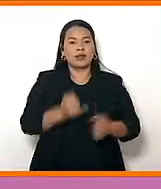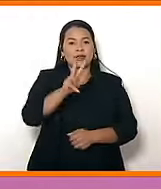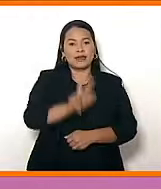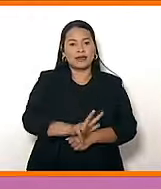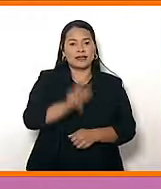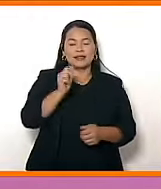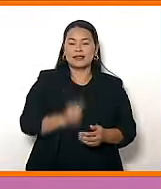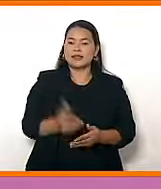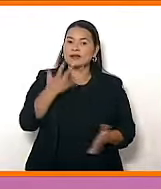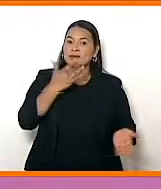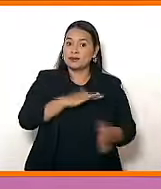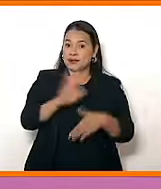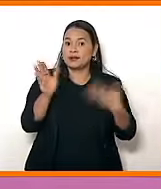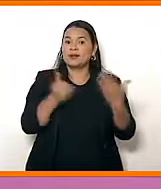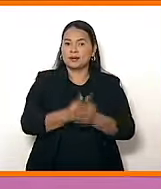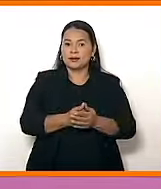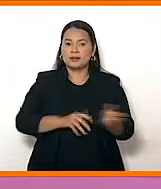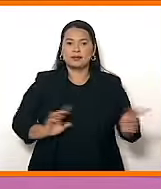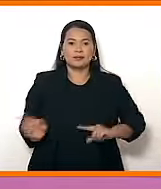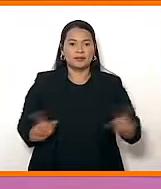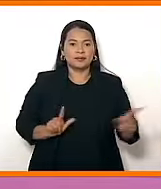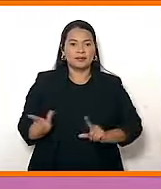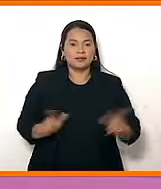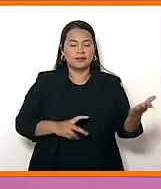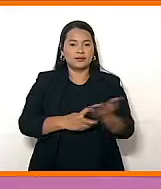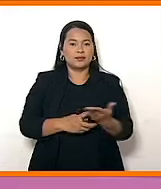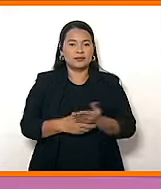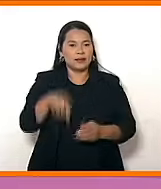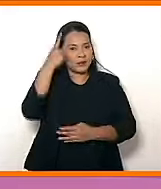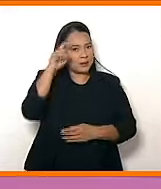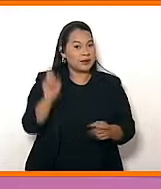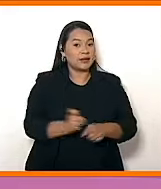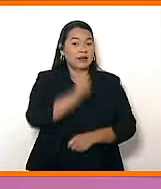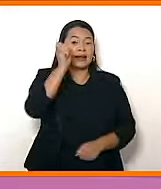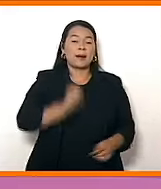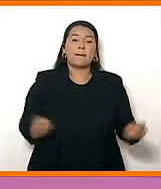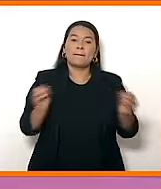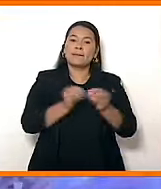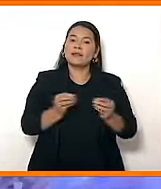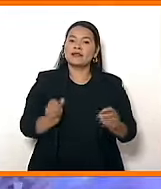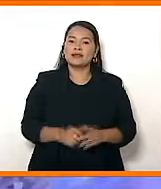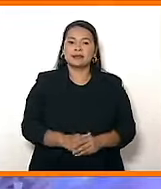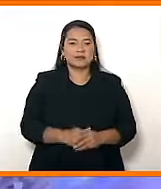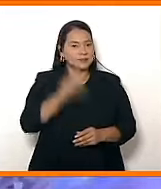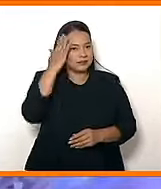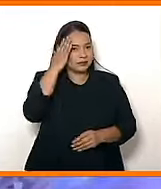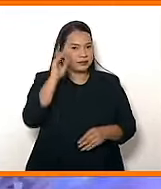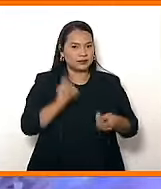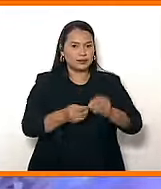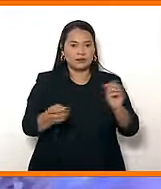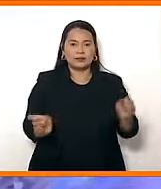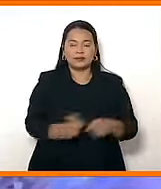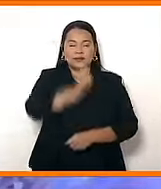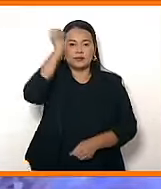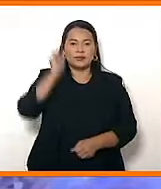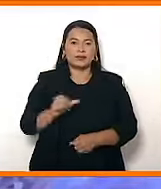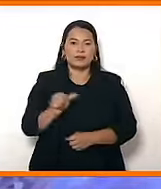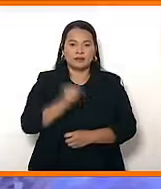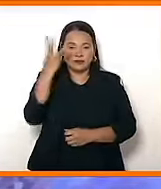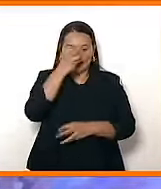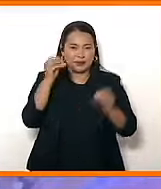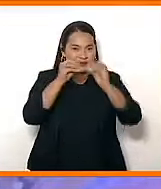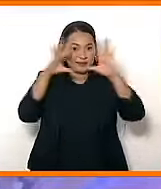Te deseo muchísima suerte y espero que estés listo para ganar mucho más. Conoceremos el primer dígito seleccionado en esta agradable mañana y este